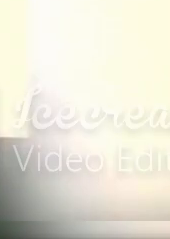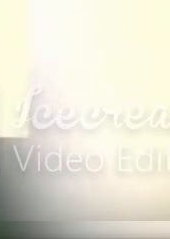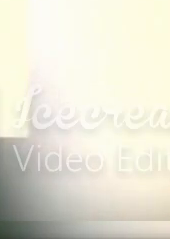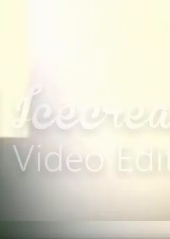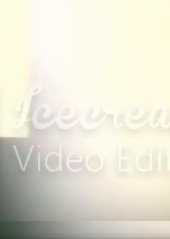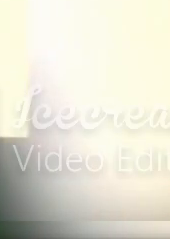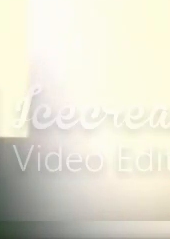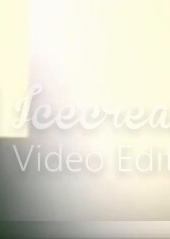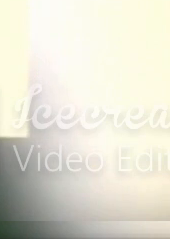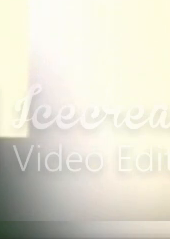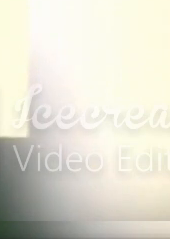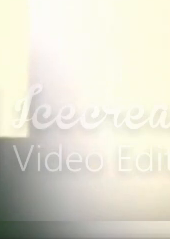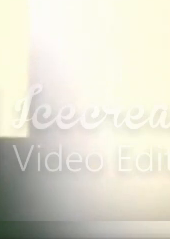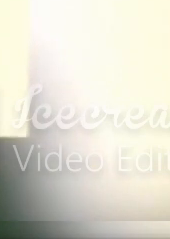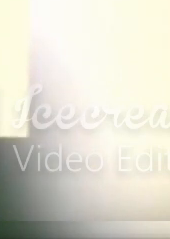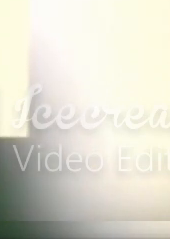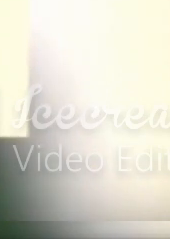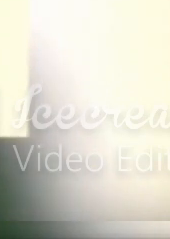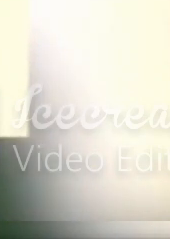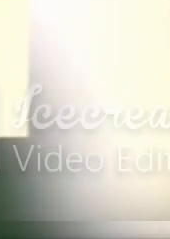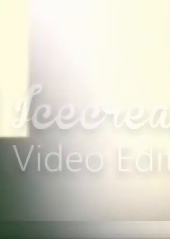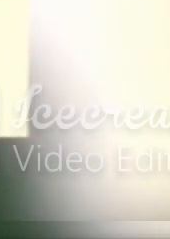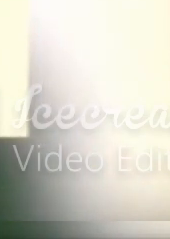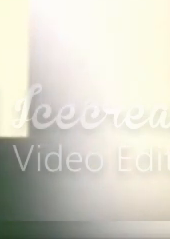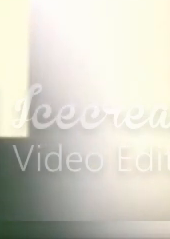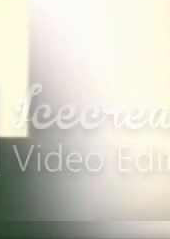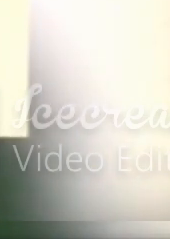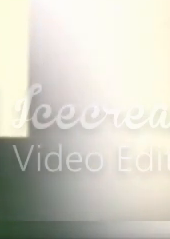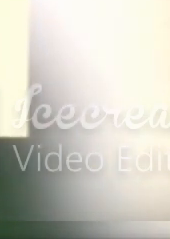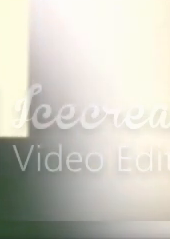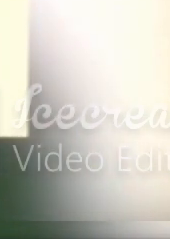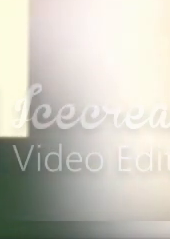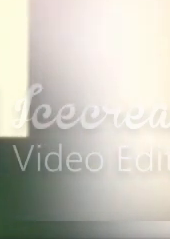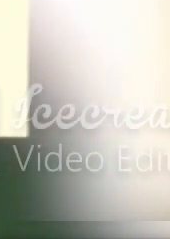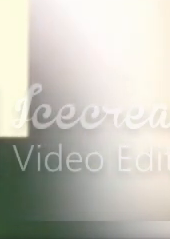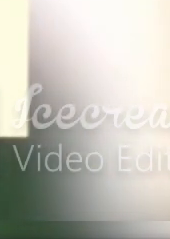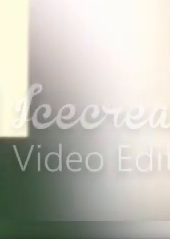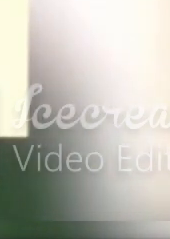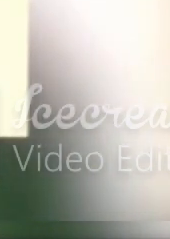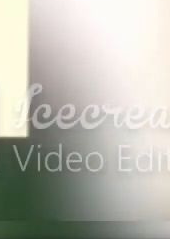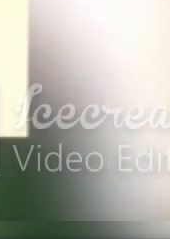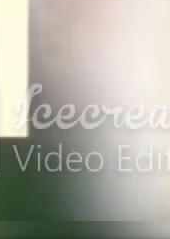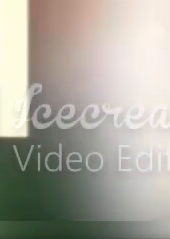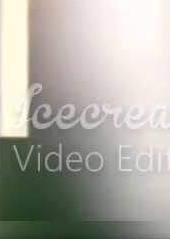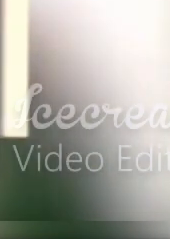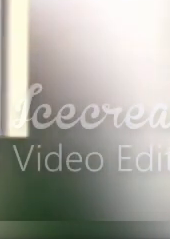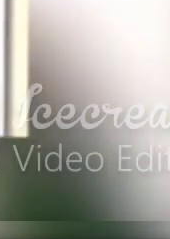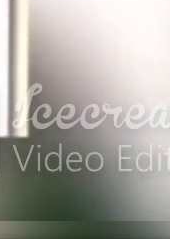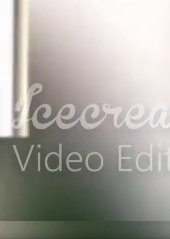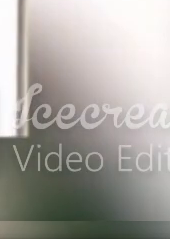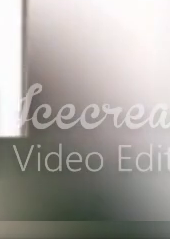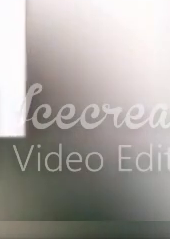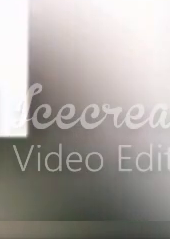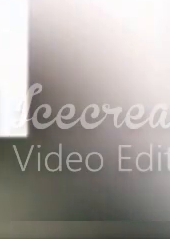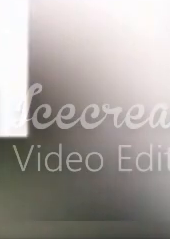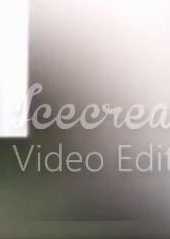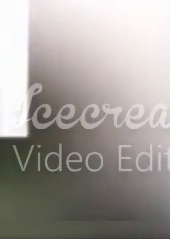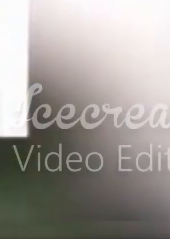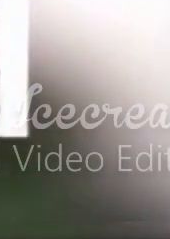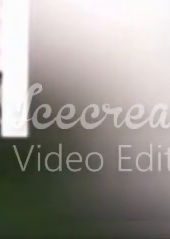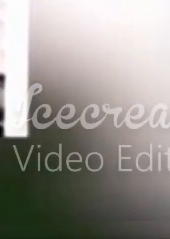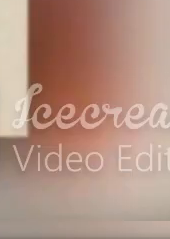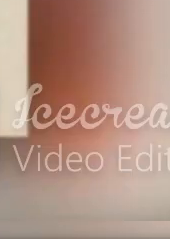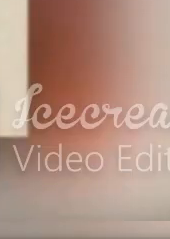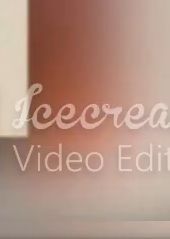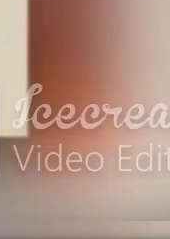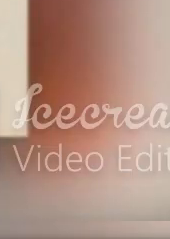A Omar lo que más le ha sorprendido es lo que se ahorra en el gasto semanal de la casa. Y que con lo que junte se va a llevar a su familia a la